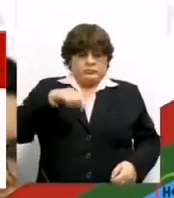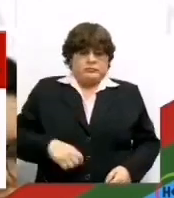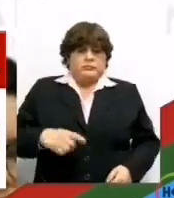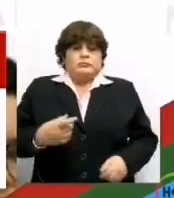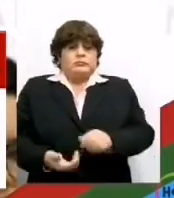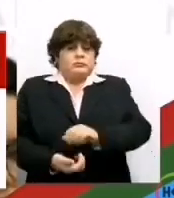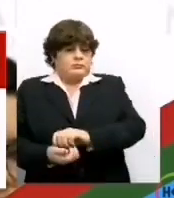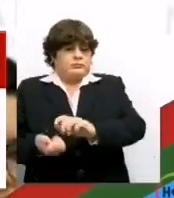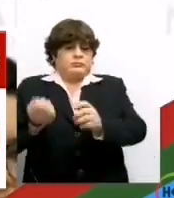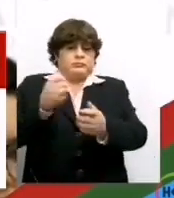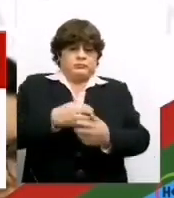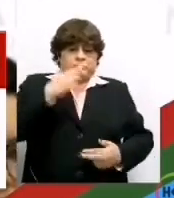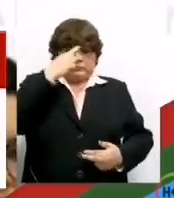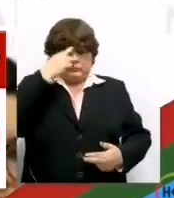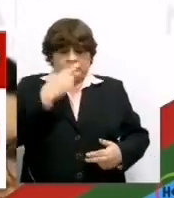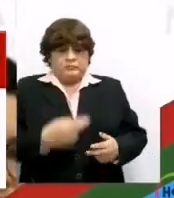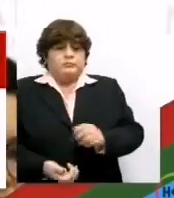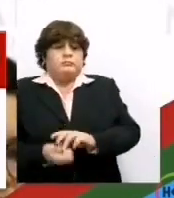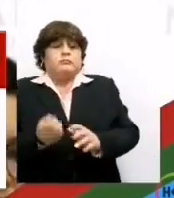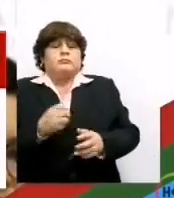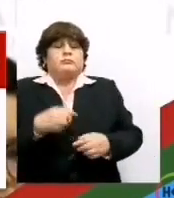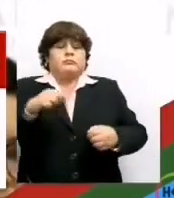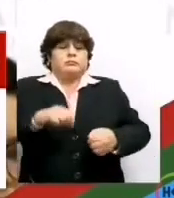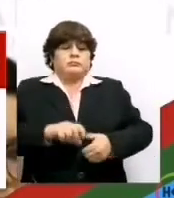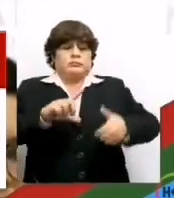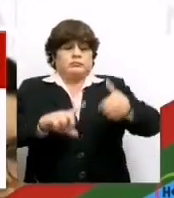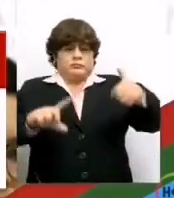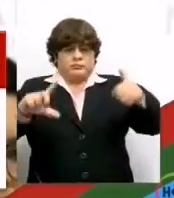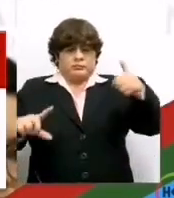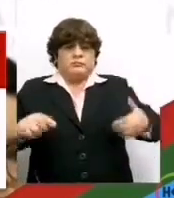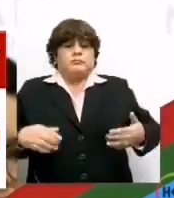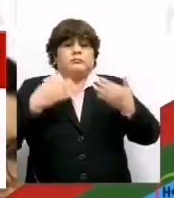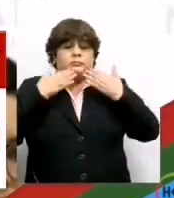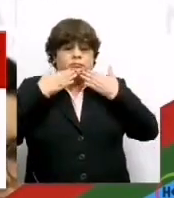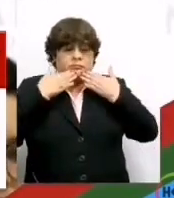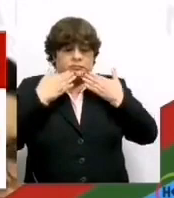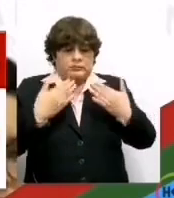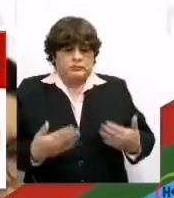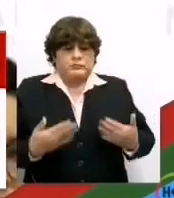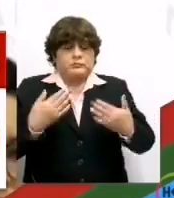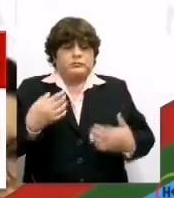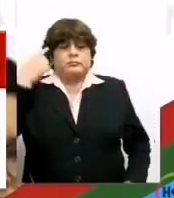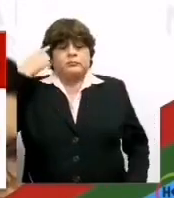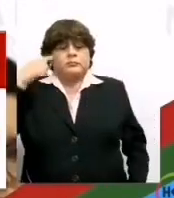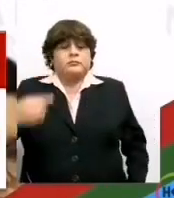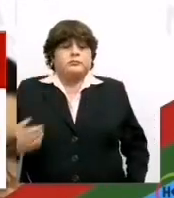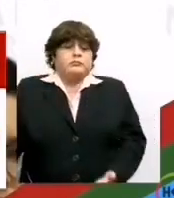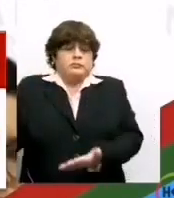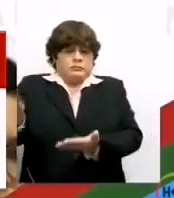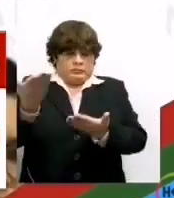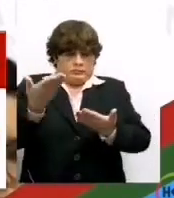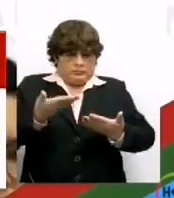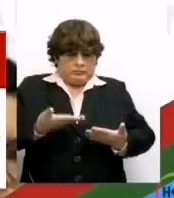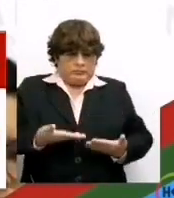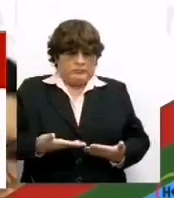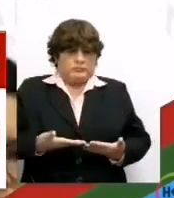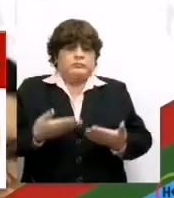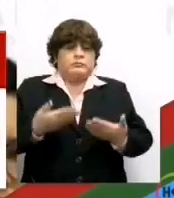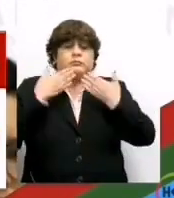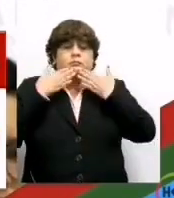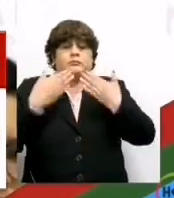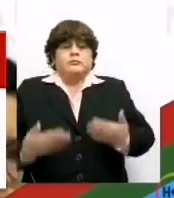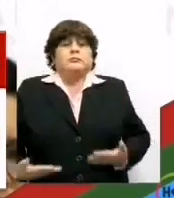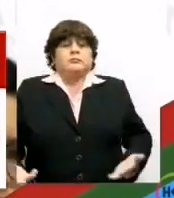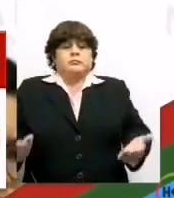reivindicarme con esta región por eso Gracias por haberme cobijado gracias